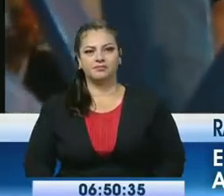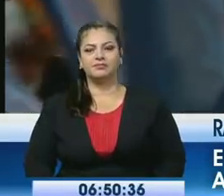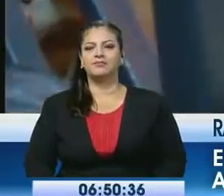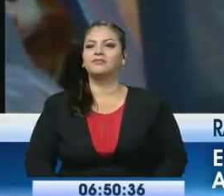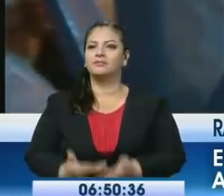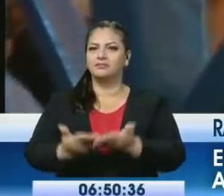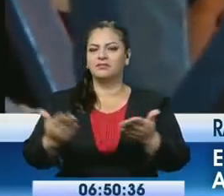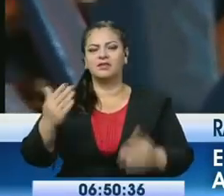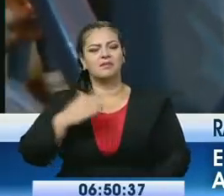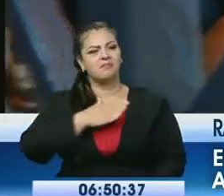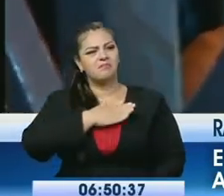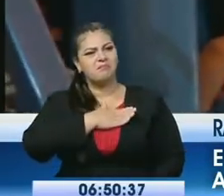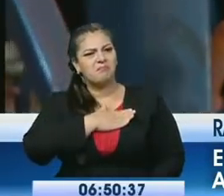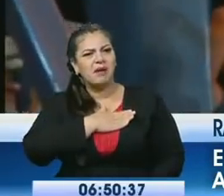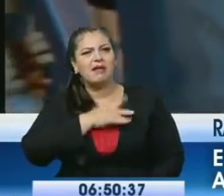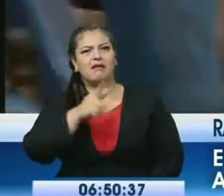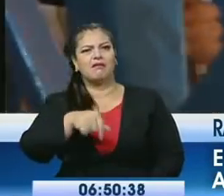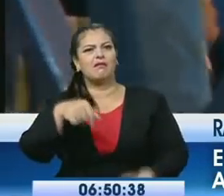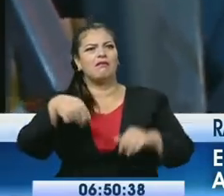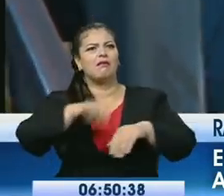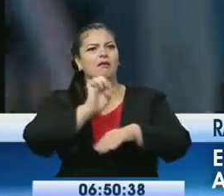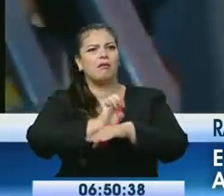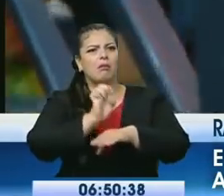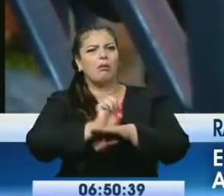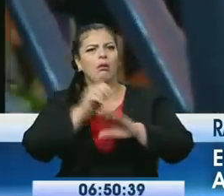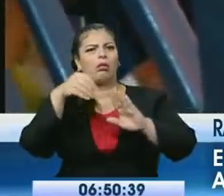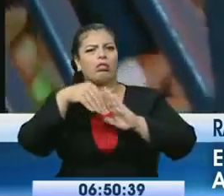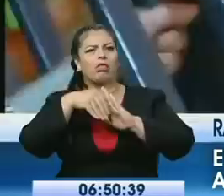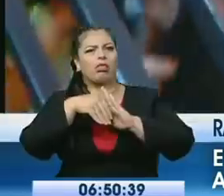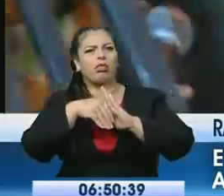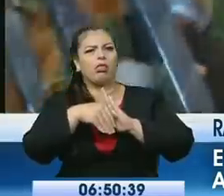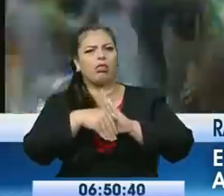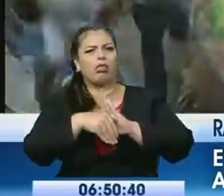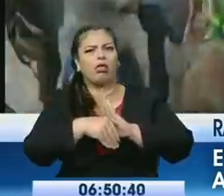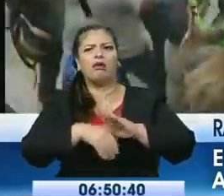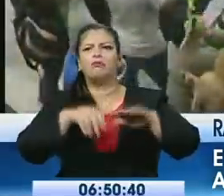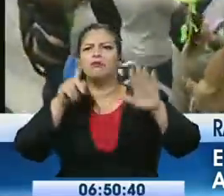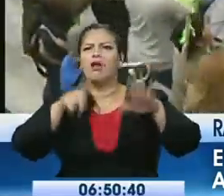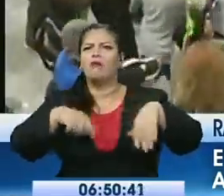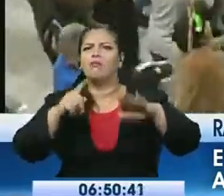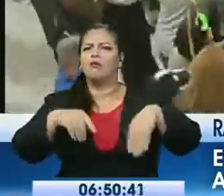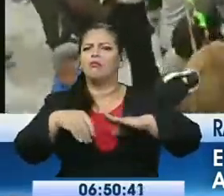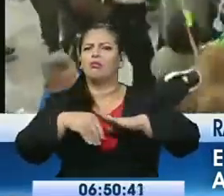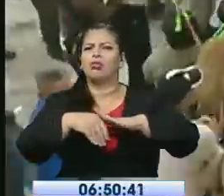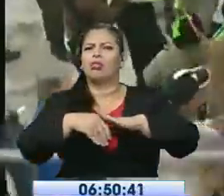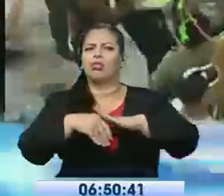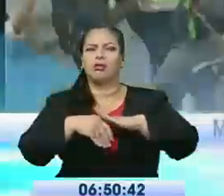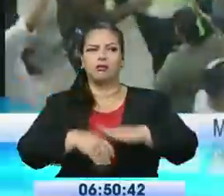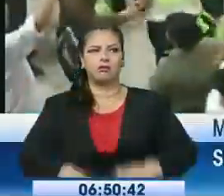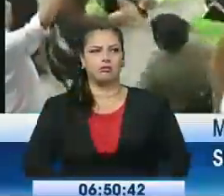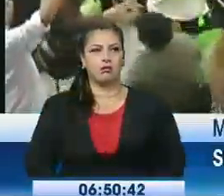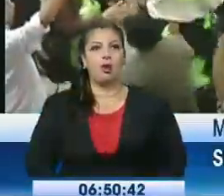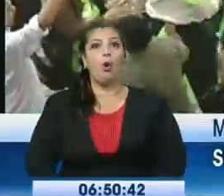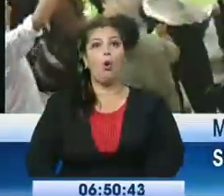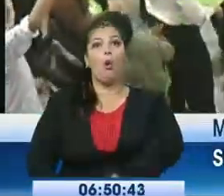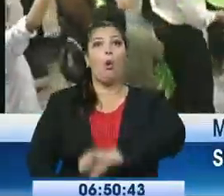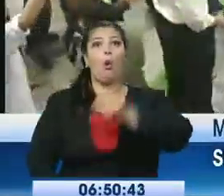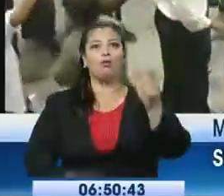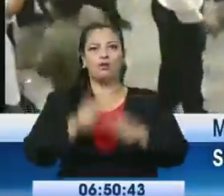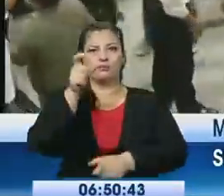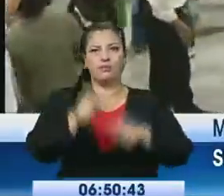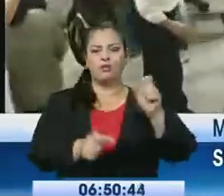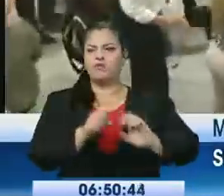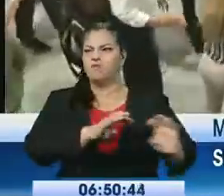tristeza como en 6 meses, no han retrocedido 20 años. Paralelamente, otro grupo de seguidores protagonizó un cruce de gritos y empujones